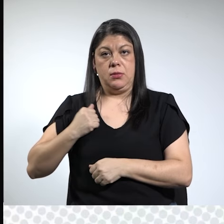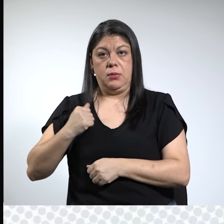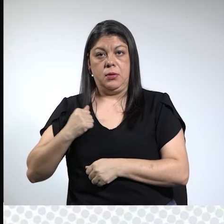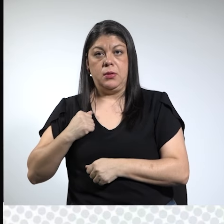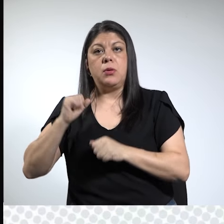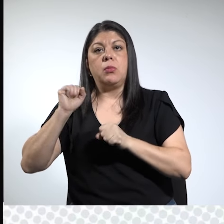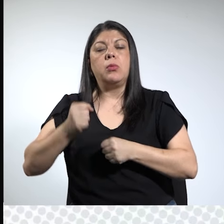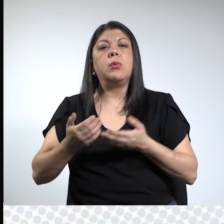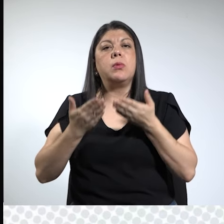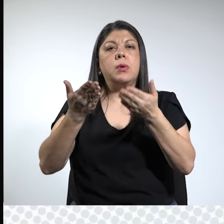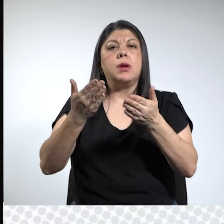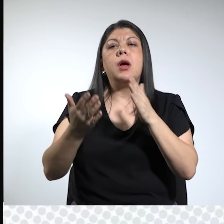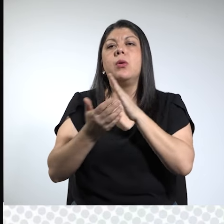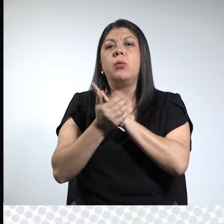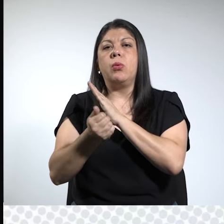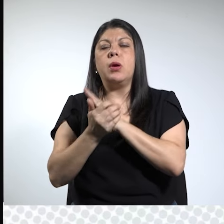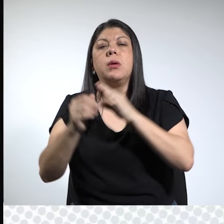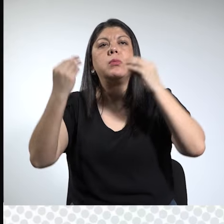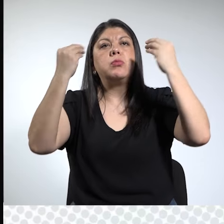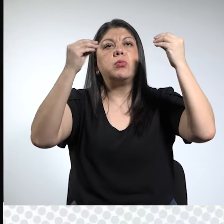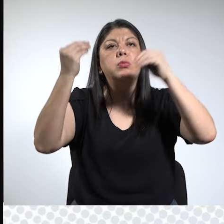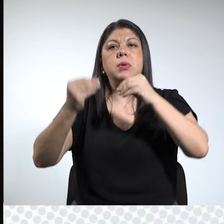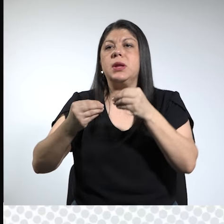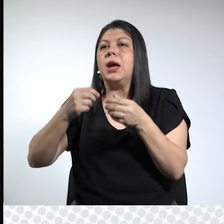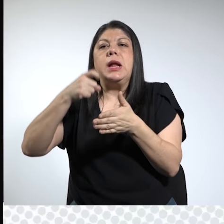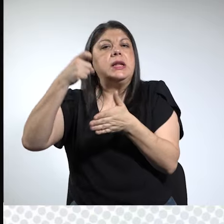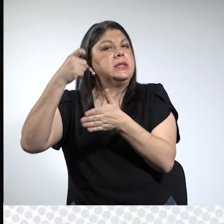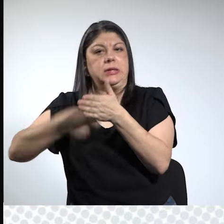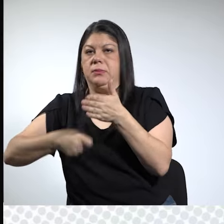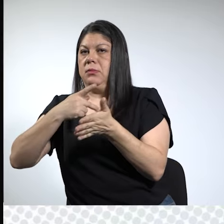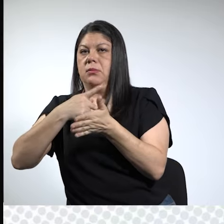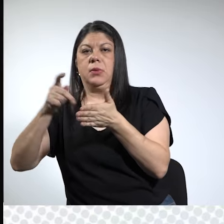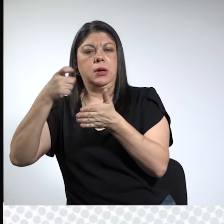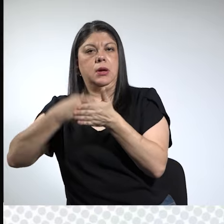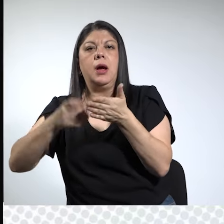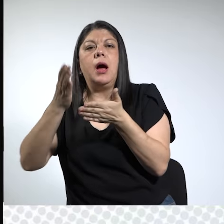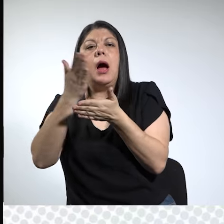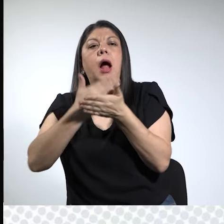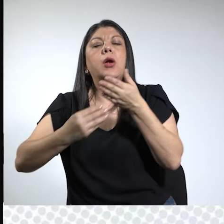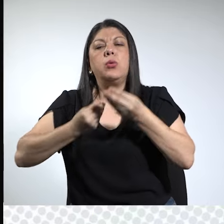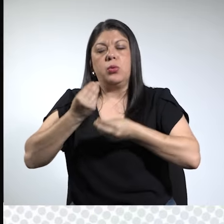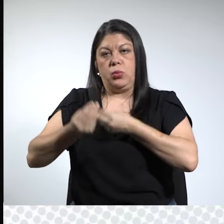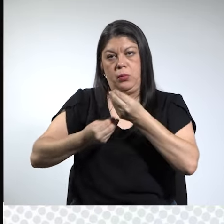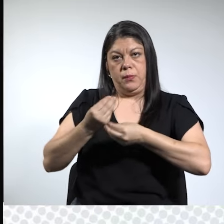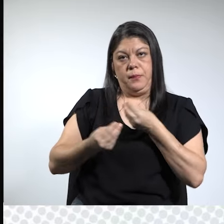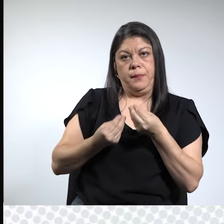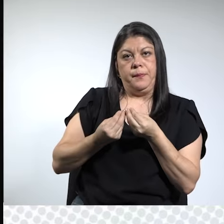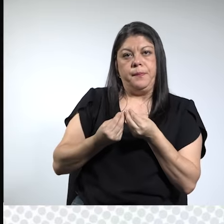se les da la capacidad de vender sin impuesto de ventas ciertos tipos de productos.